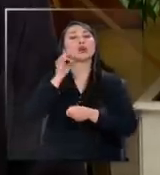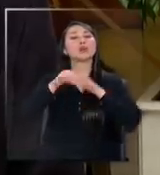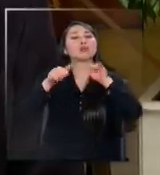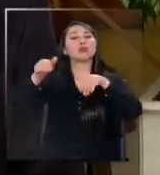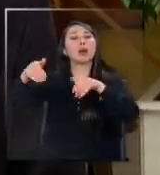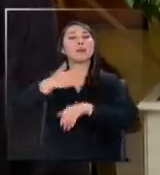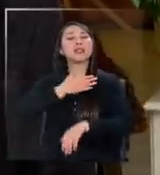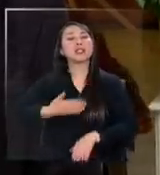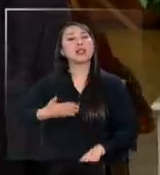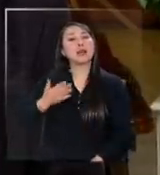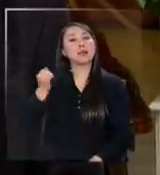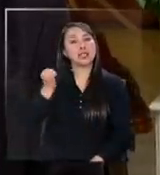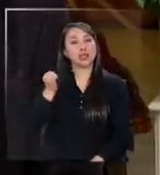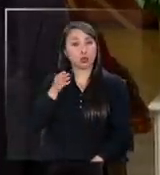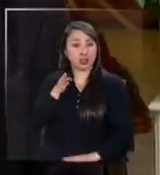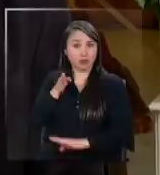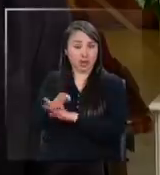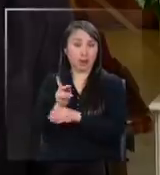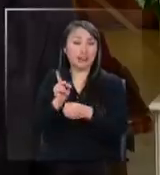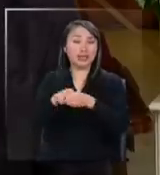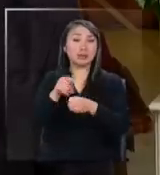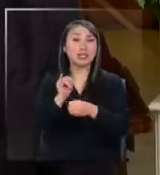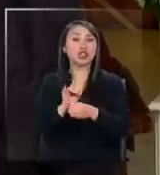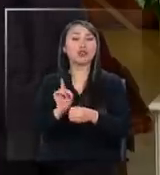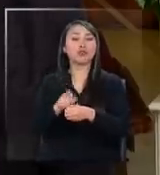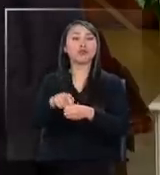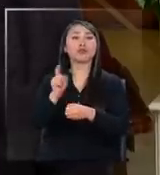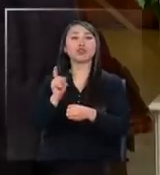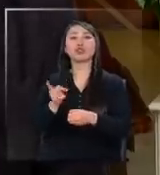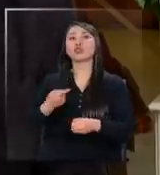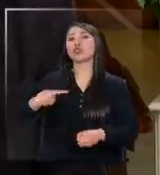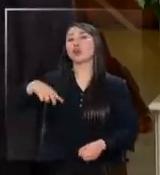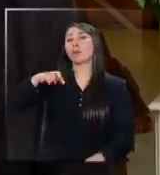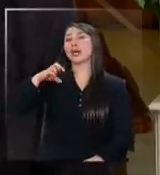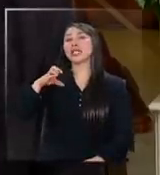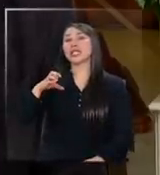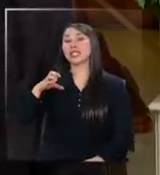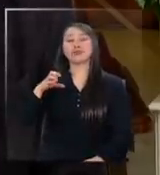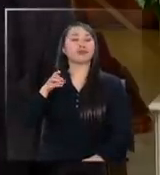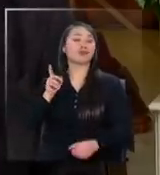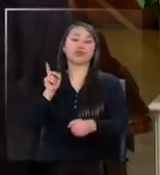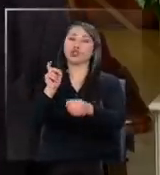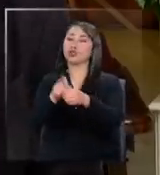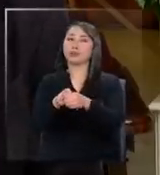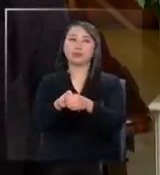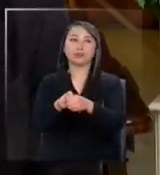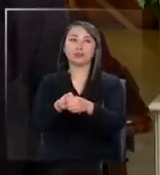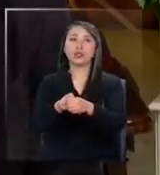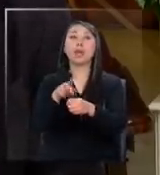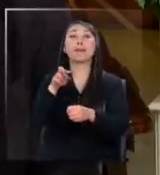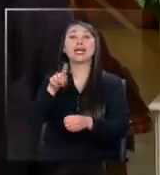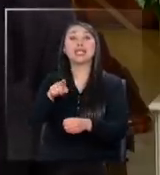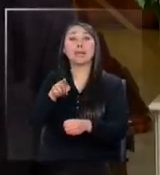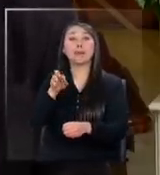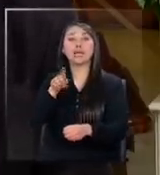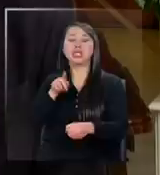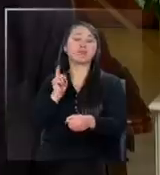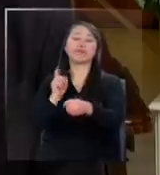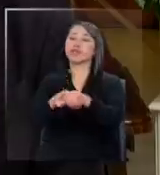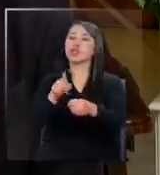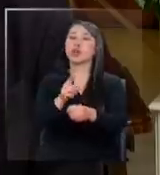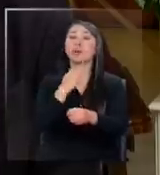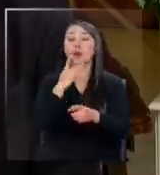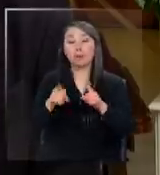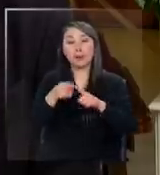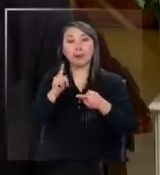presidente Sebastián Piñera. ¿Van o no van? No, la mesa del Partido Socialista decidió no asistir a esta reunión por diversas consideraciones. La primera es